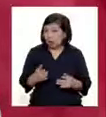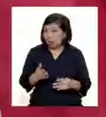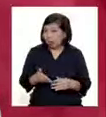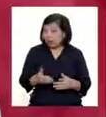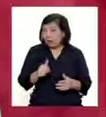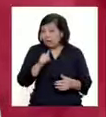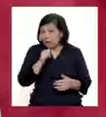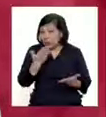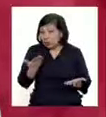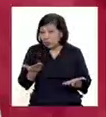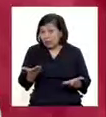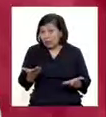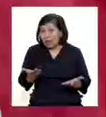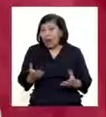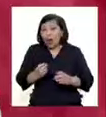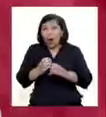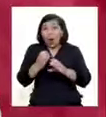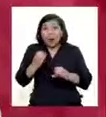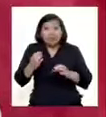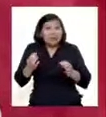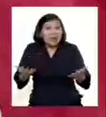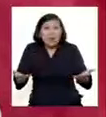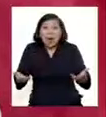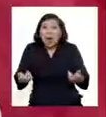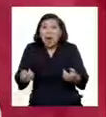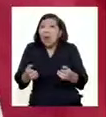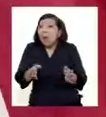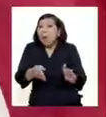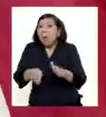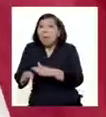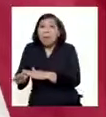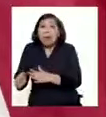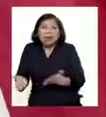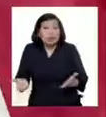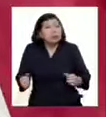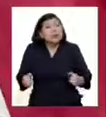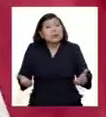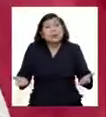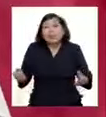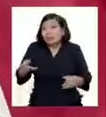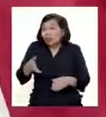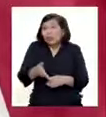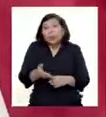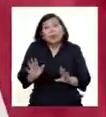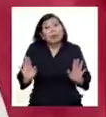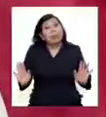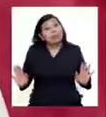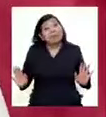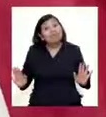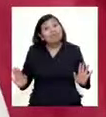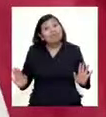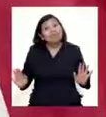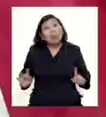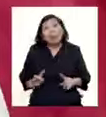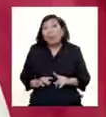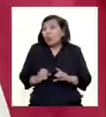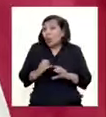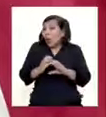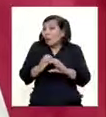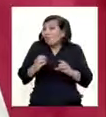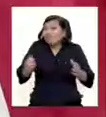Porque a falta de transporte, digamos, formal, el público está... Tienen que llegar al trabajo, ¿no? No, bueno, en este momento no se está haciendo porque los